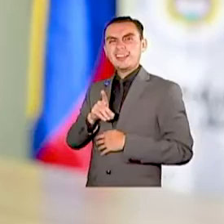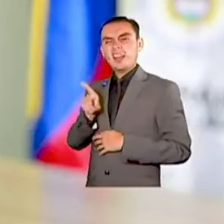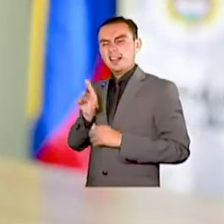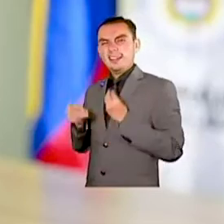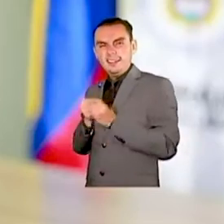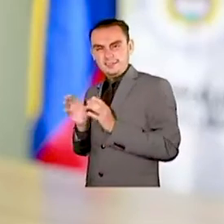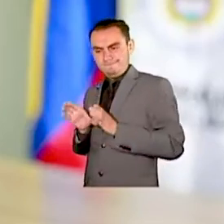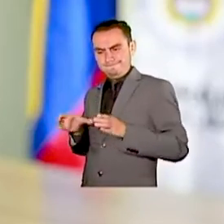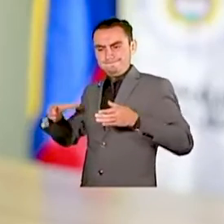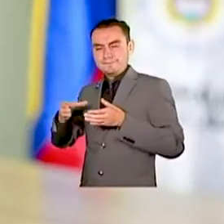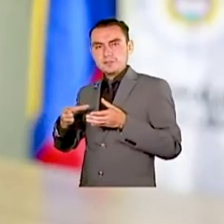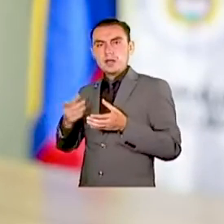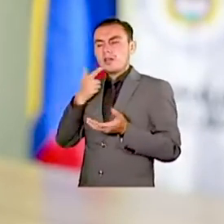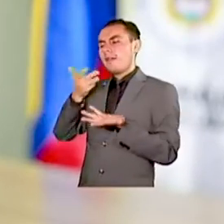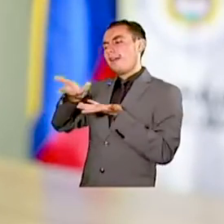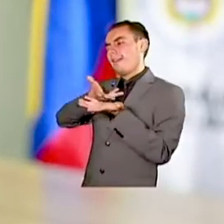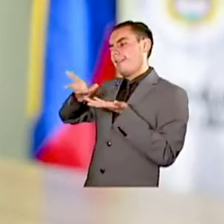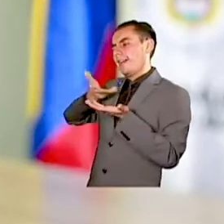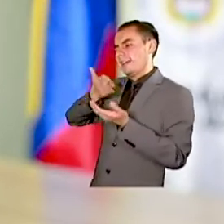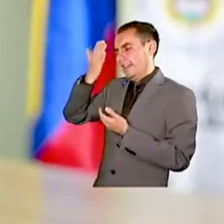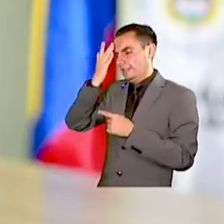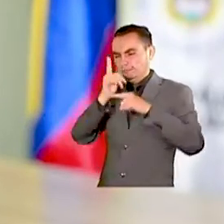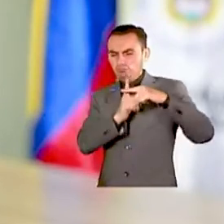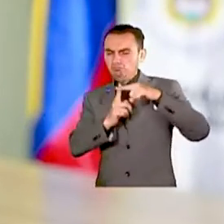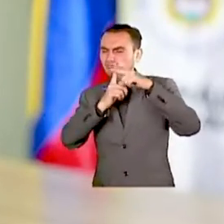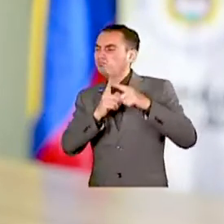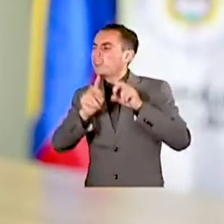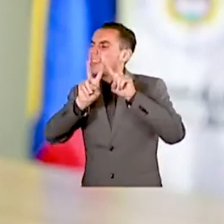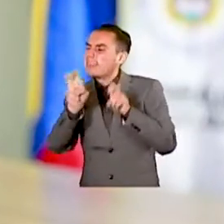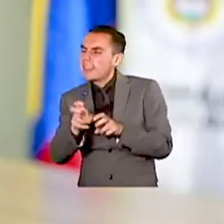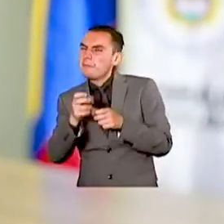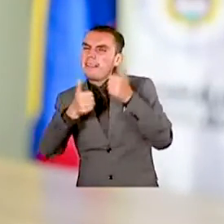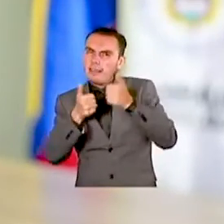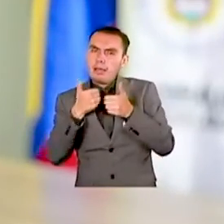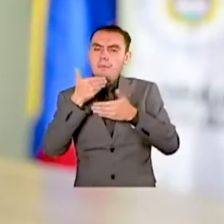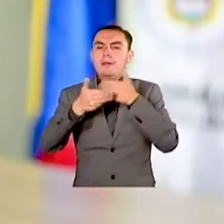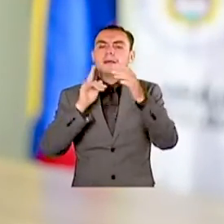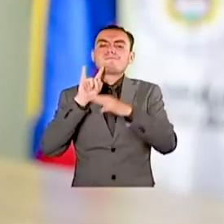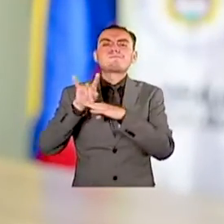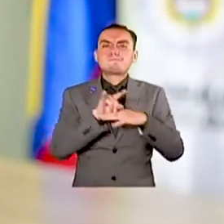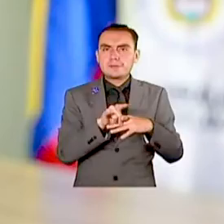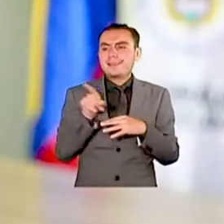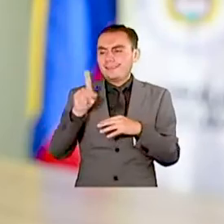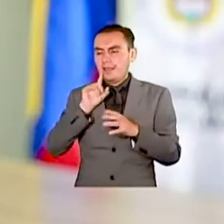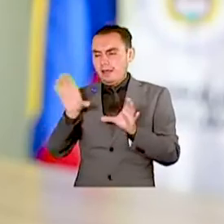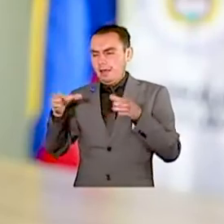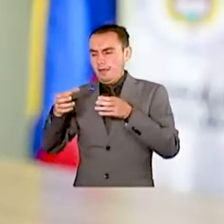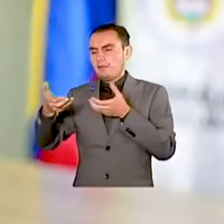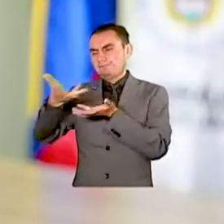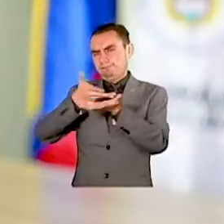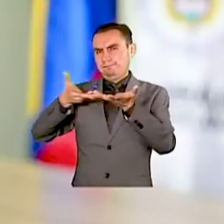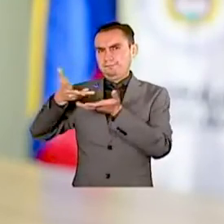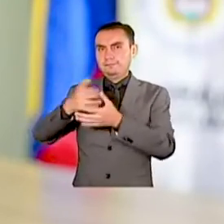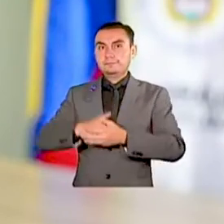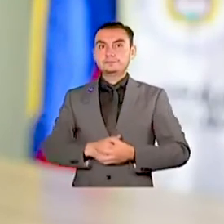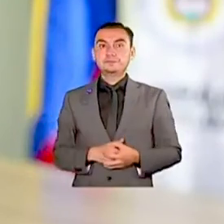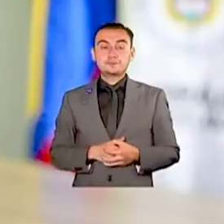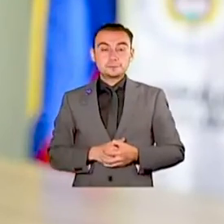discuten las acciones a tomar por la Procuraduría en materia de la vigilancia y el control electoral. De la misma